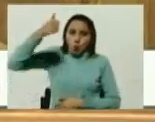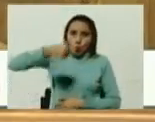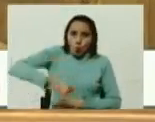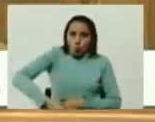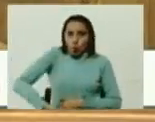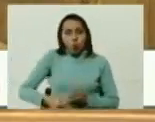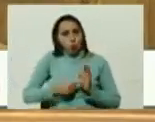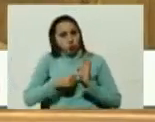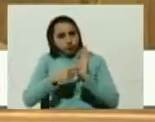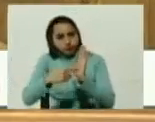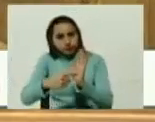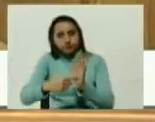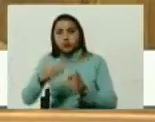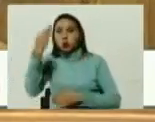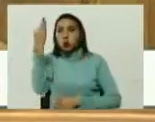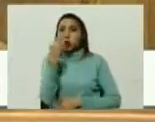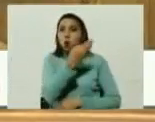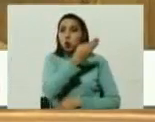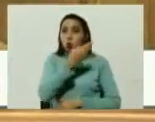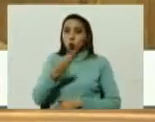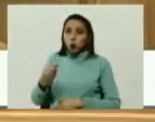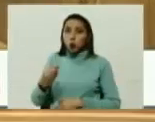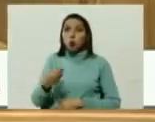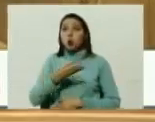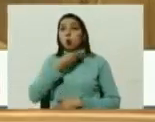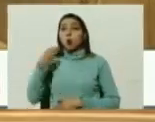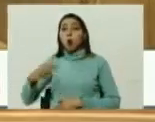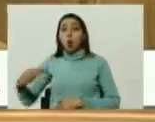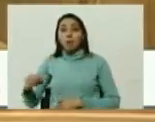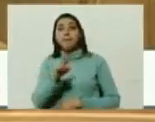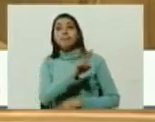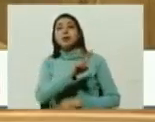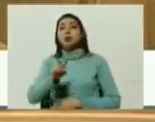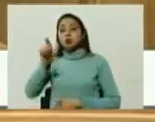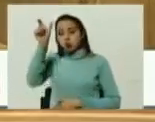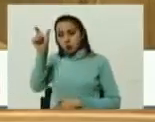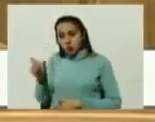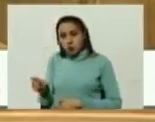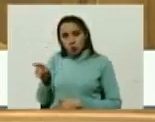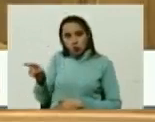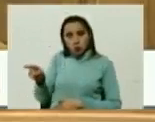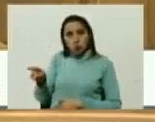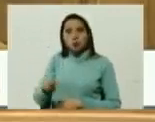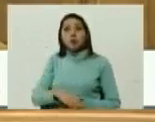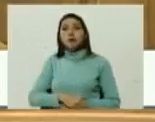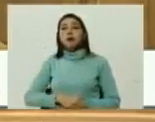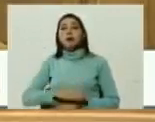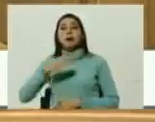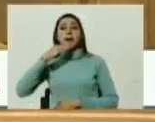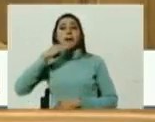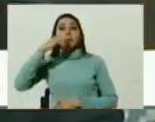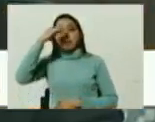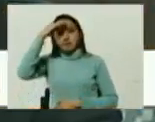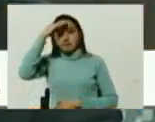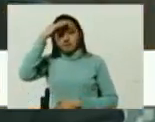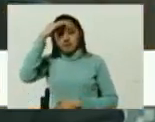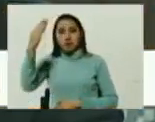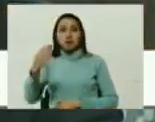y hay que ver el compromiso de un joven de apenas 22 años ante su padre o su